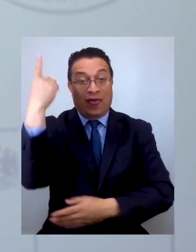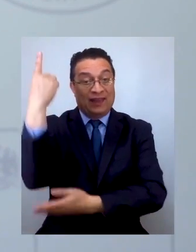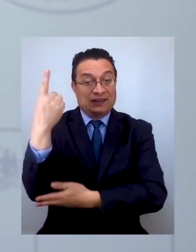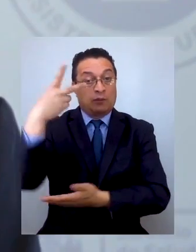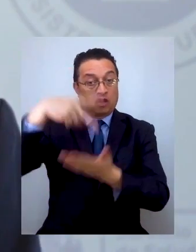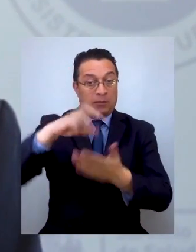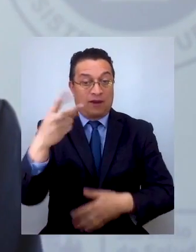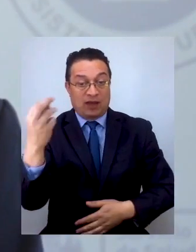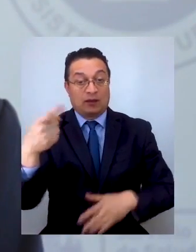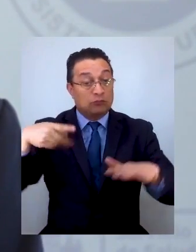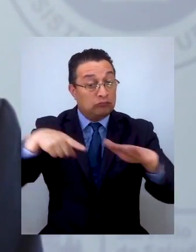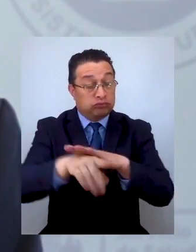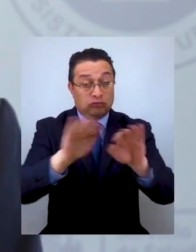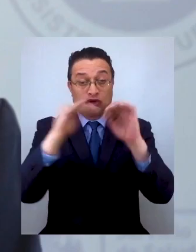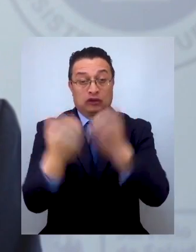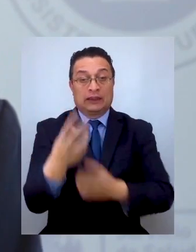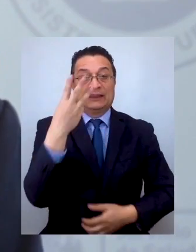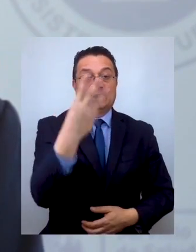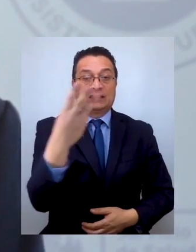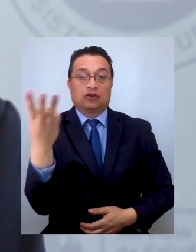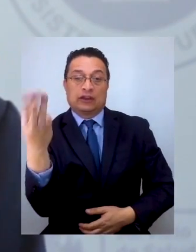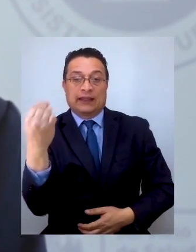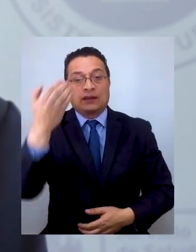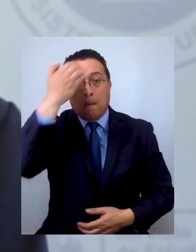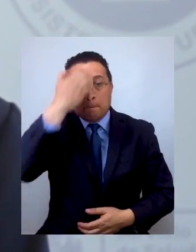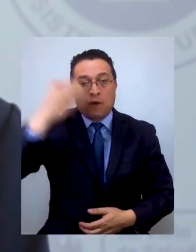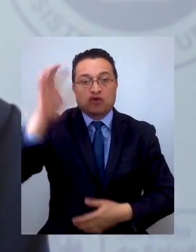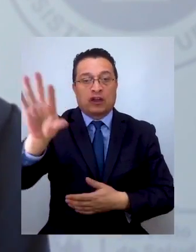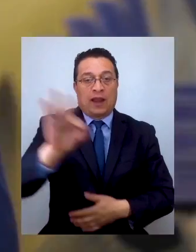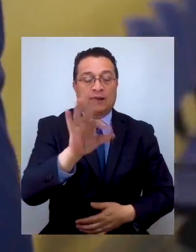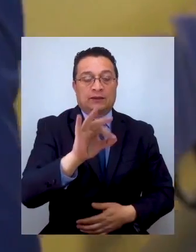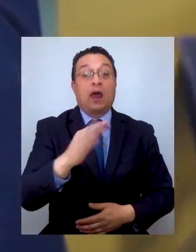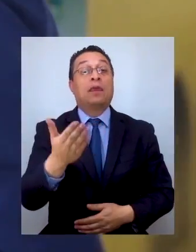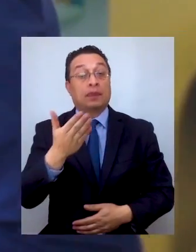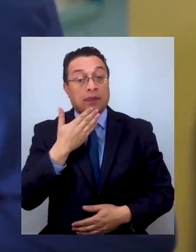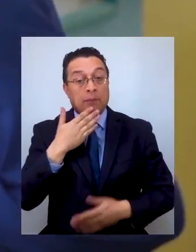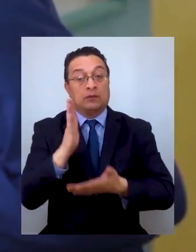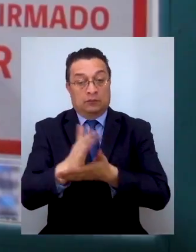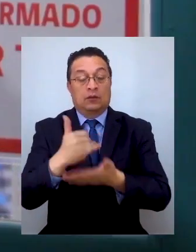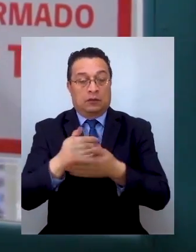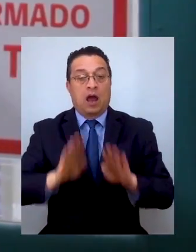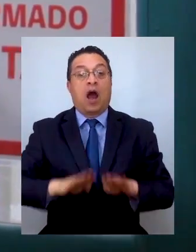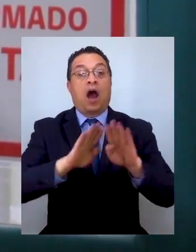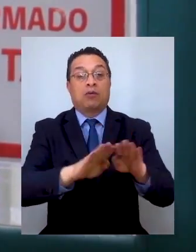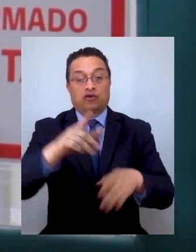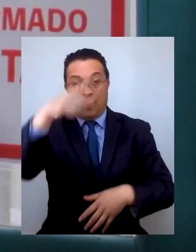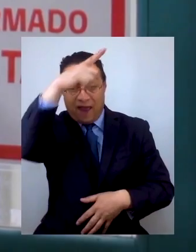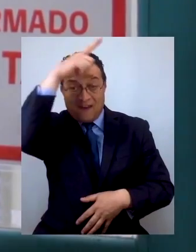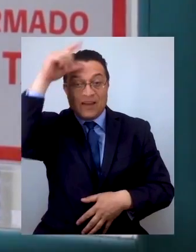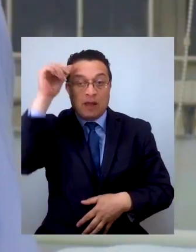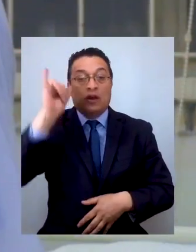y diciembre del 2020 un total de 313 profesionales. Por otro lado, como una medida de apoyo a